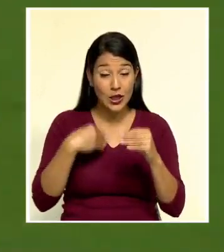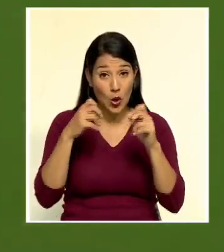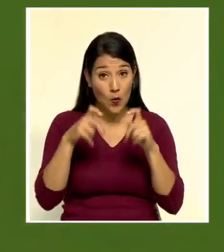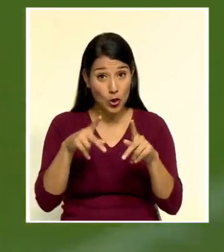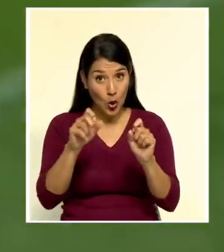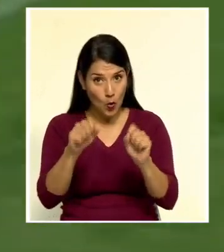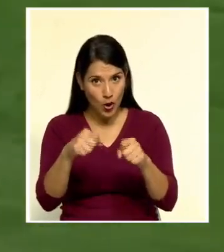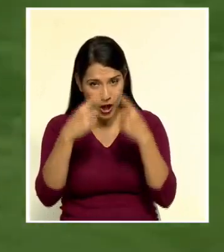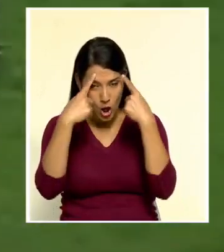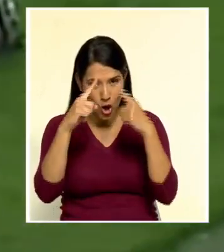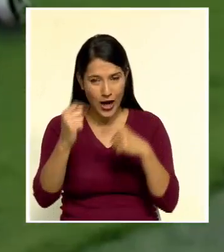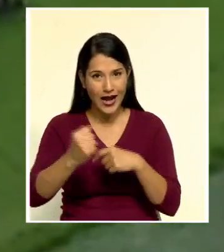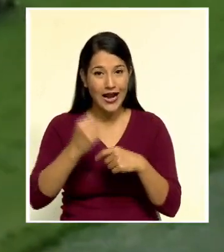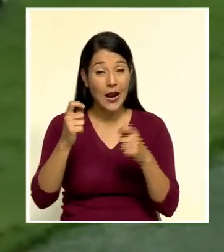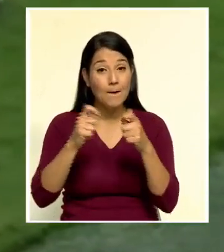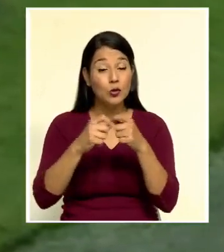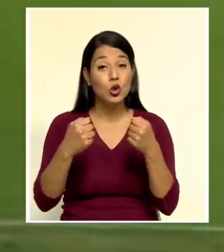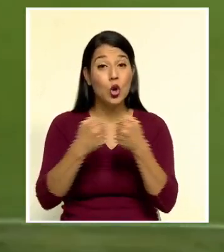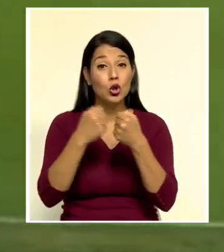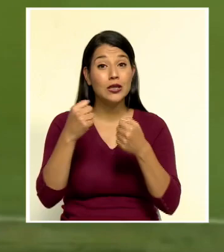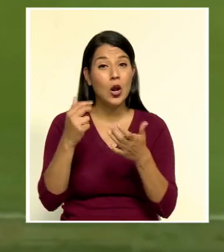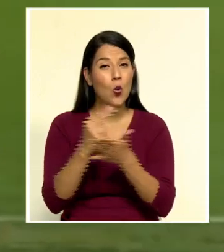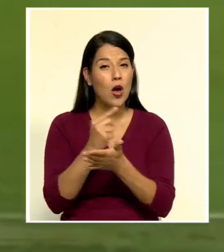de puntuar ante Guadalupe. Ya volvemos.